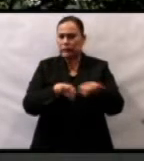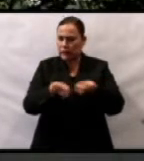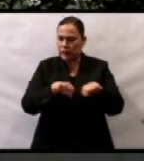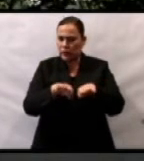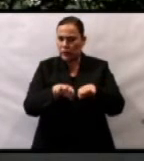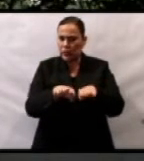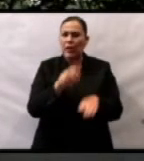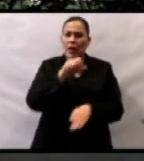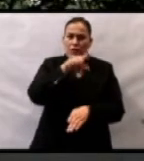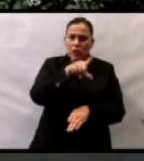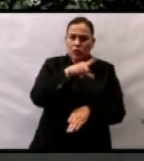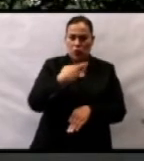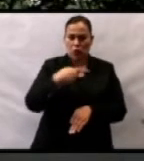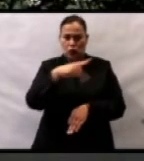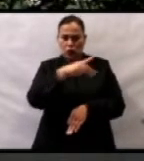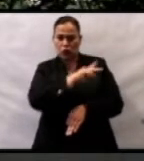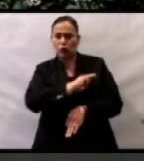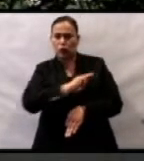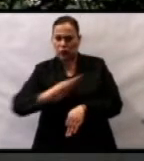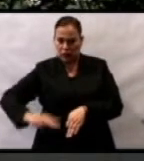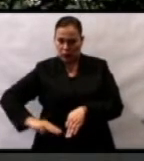sus municipios.